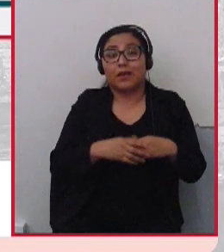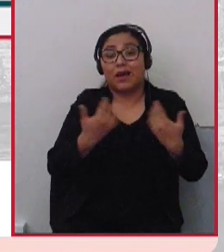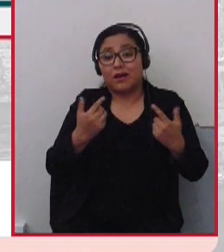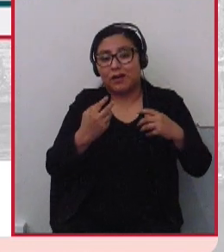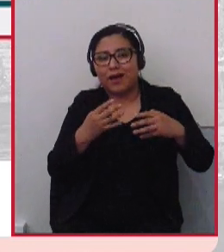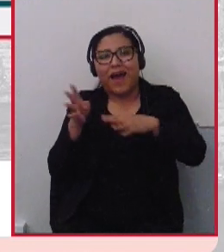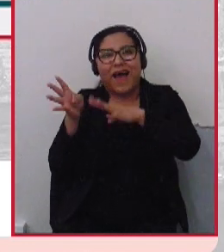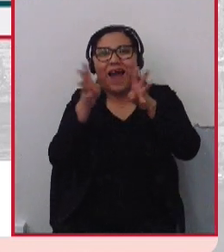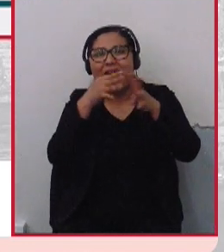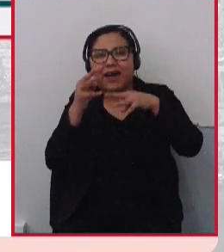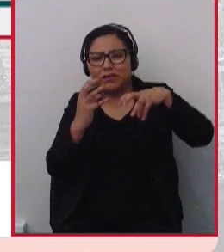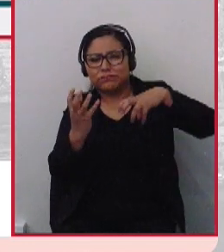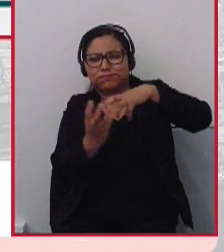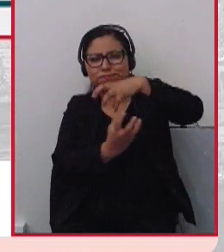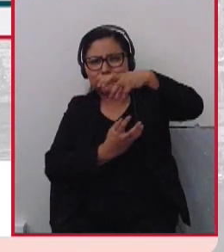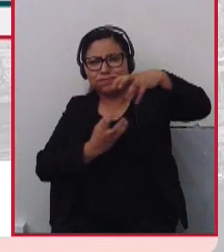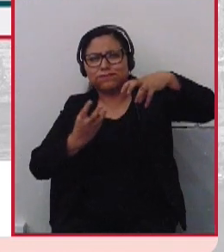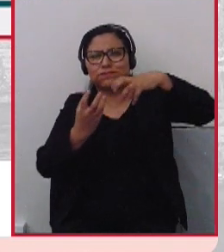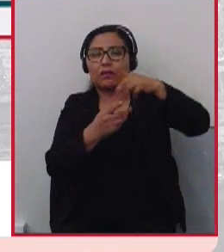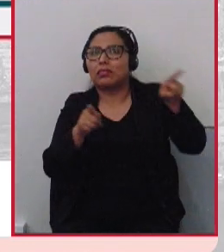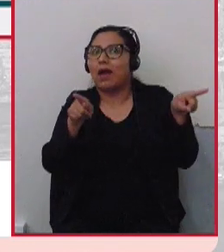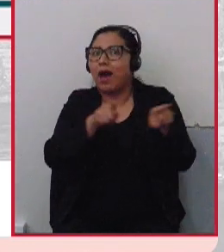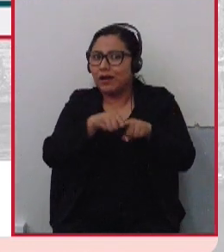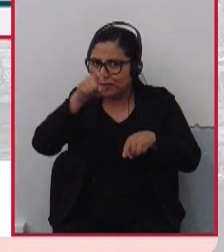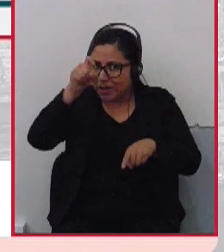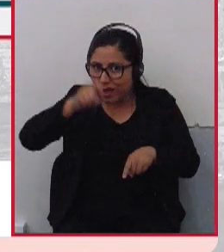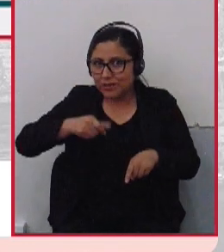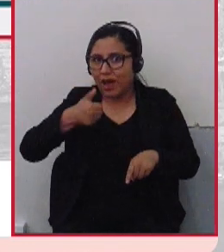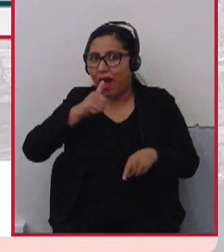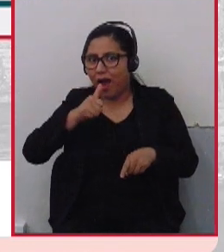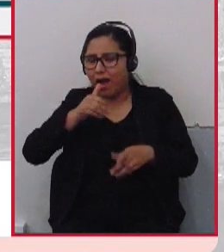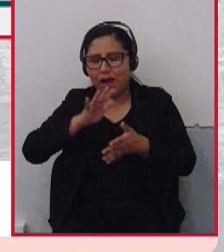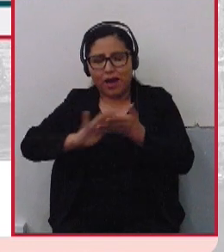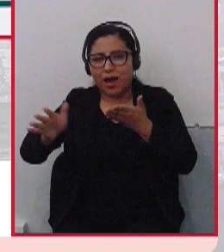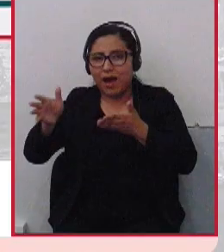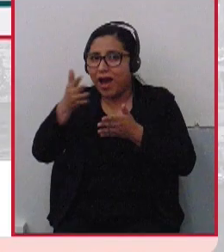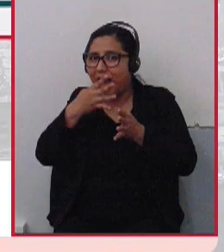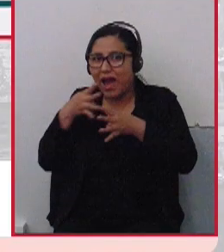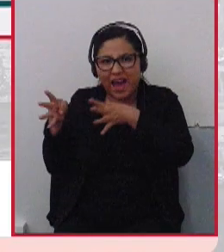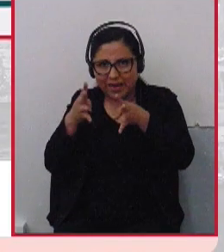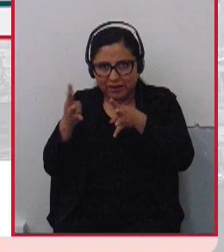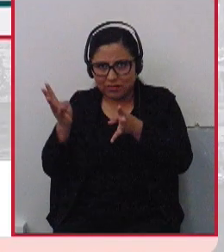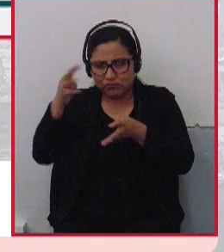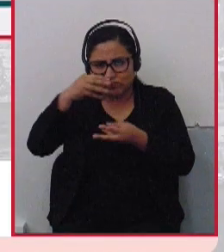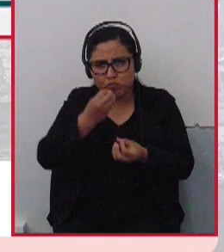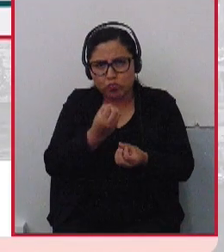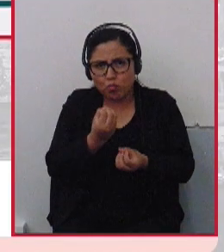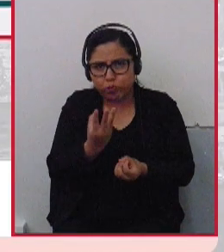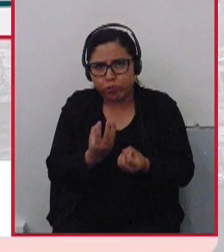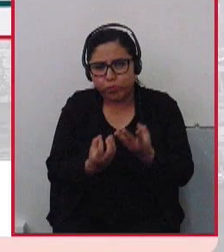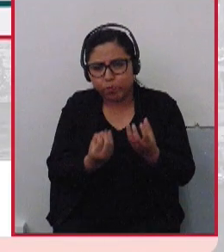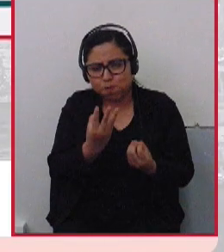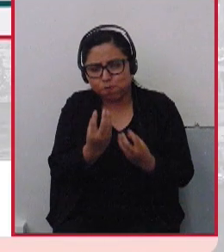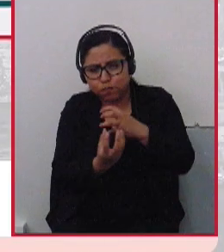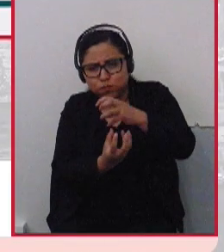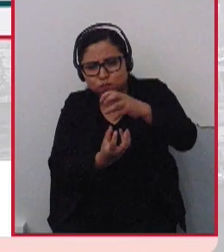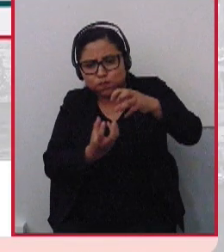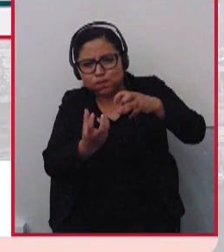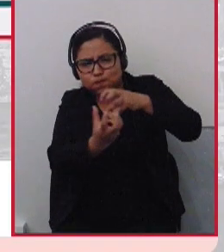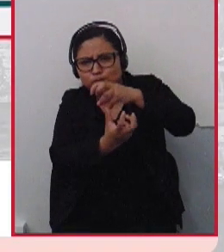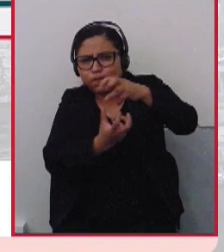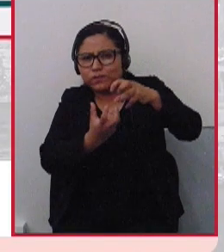flujo del aire, porque también necesitas el aire para generar esa población de burbujas que generan